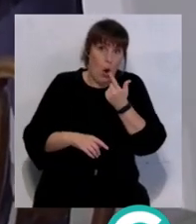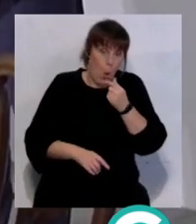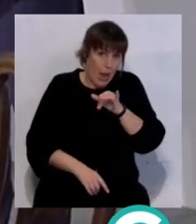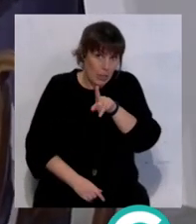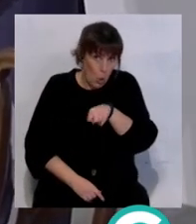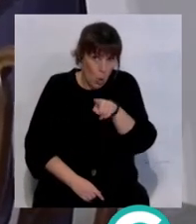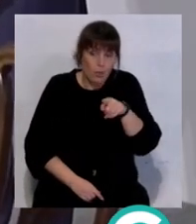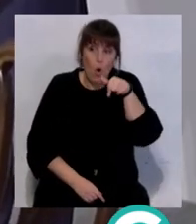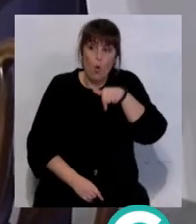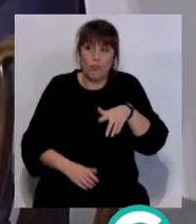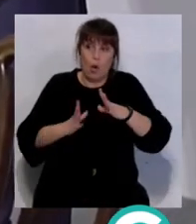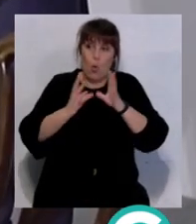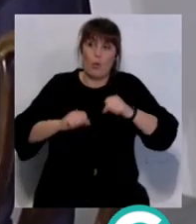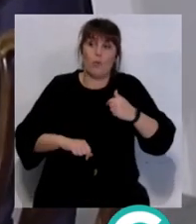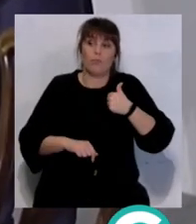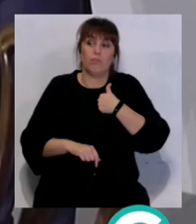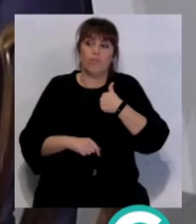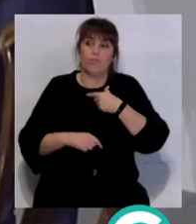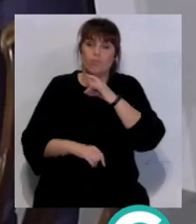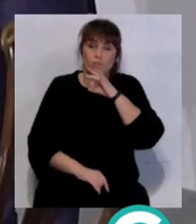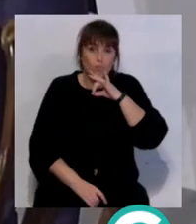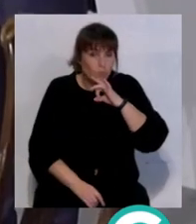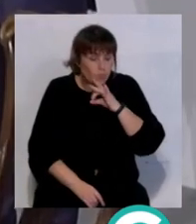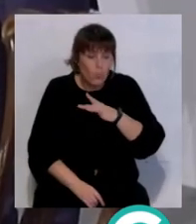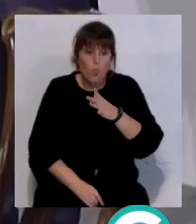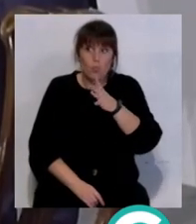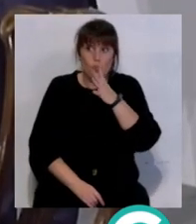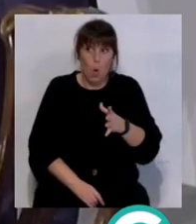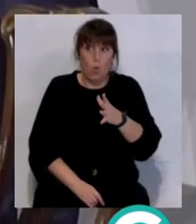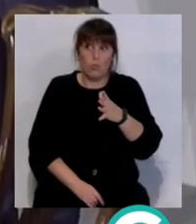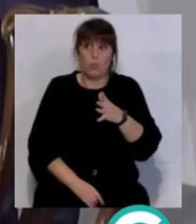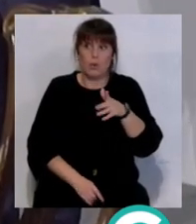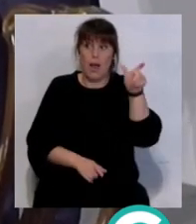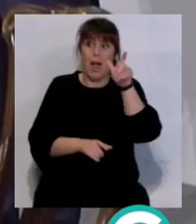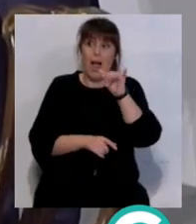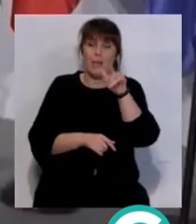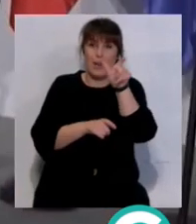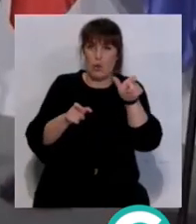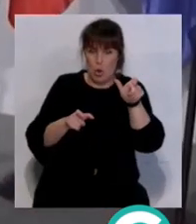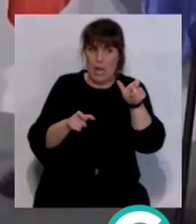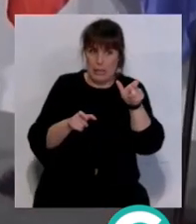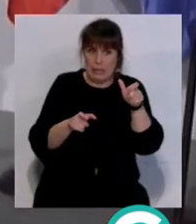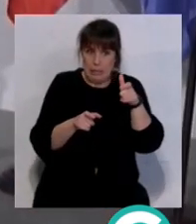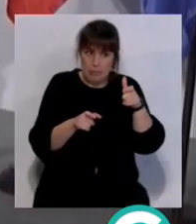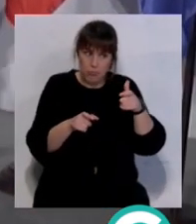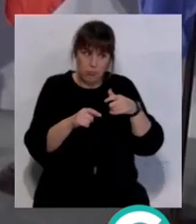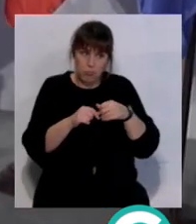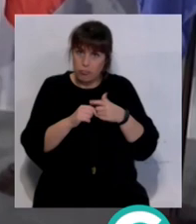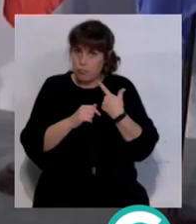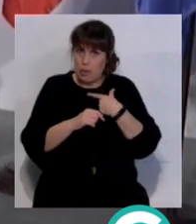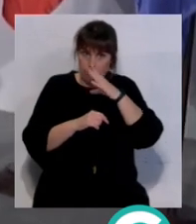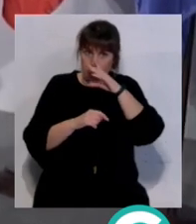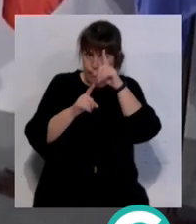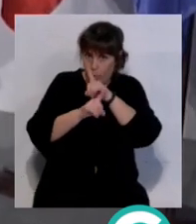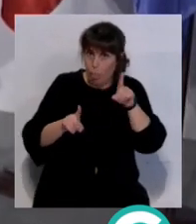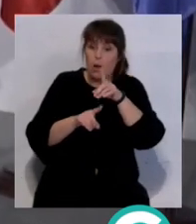que decir que hoy es un acuerdo que a mí me satisface muchísimo porque hay personas detrás, personas que lo han estado pasando mal y